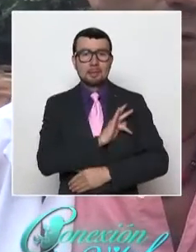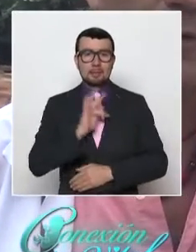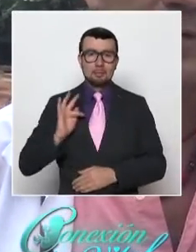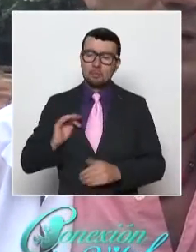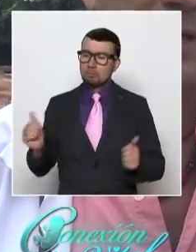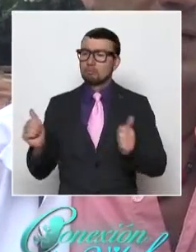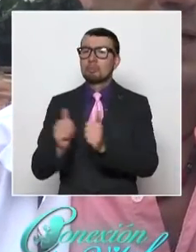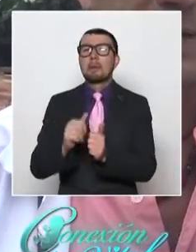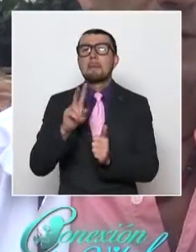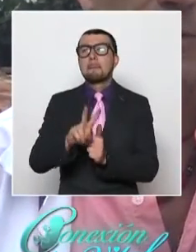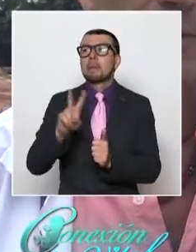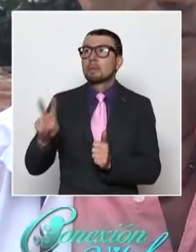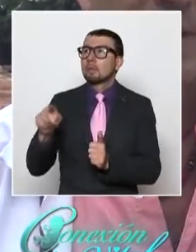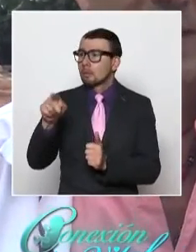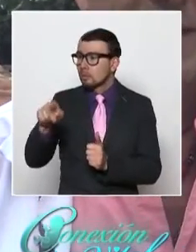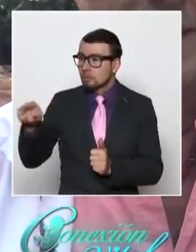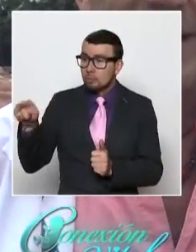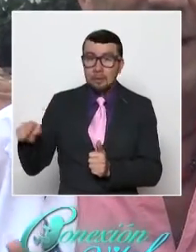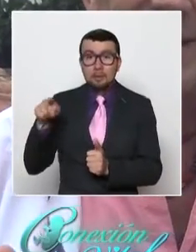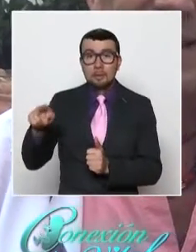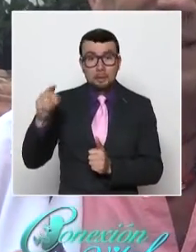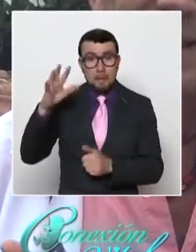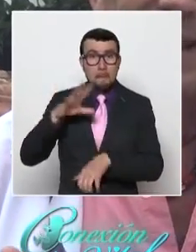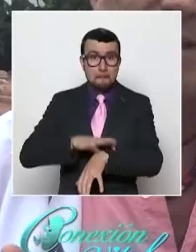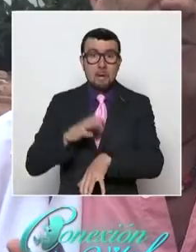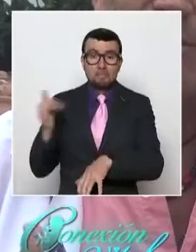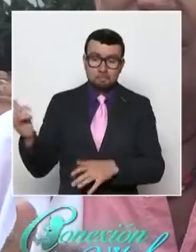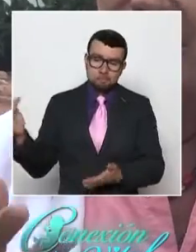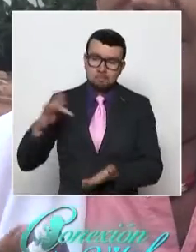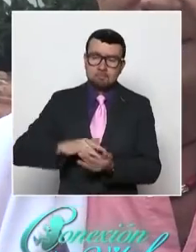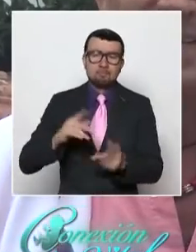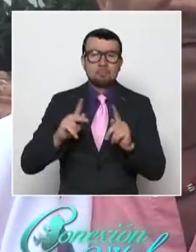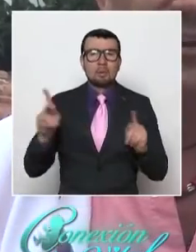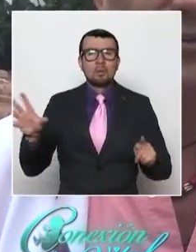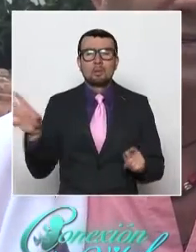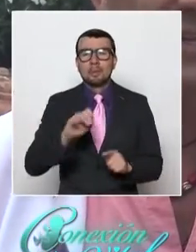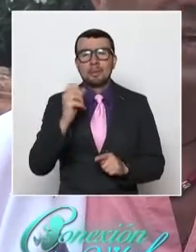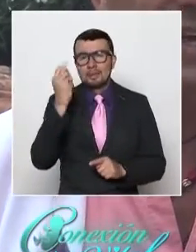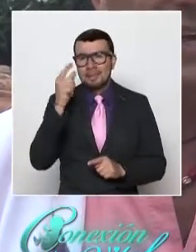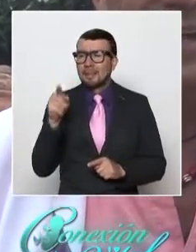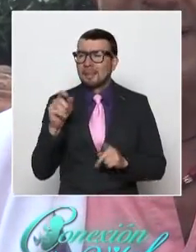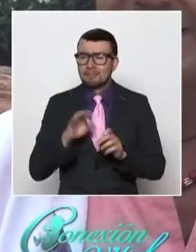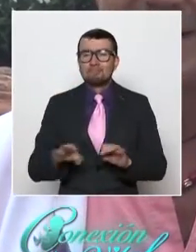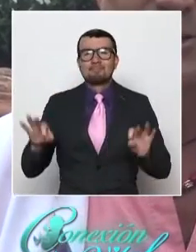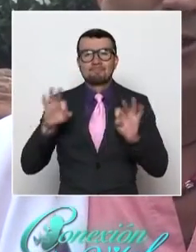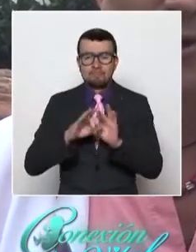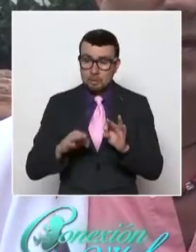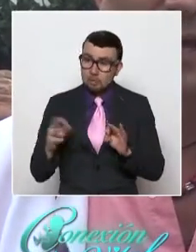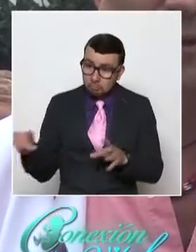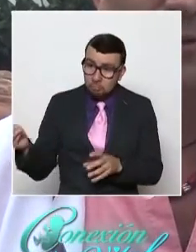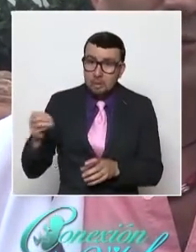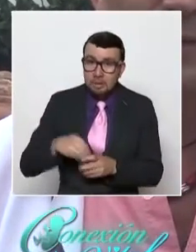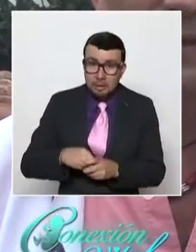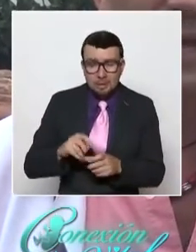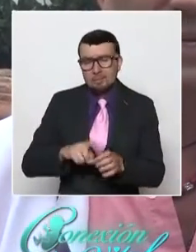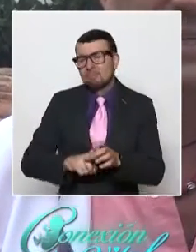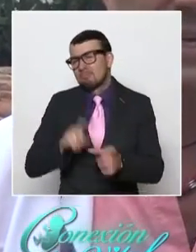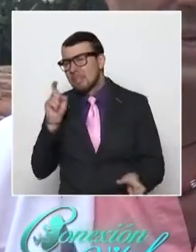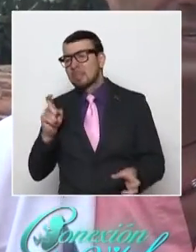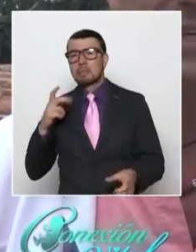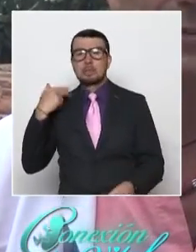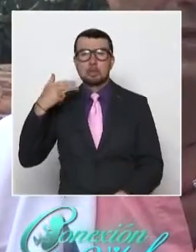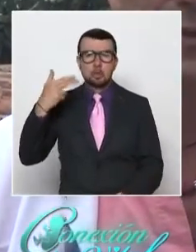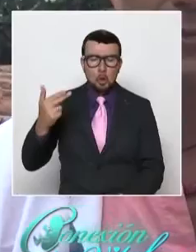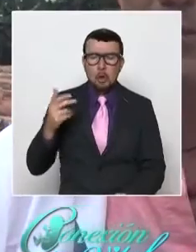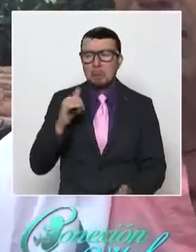de 22 profesionales de la salud, y que la gente entienda la importancia de salirnos de esa historia de los